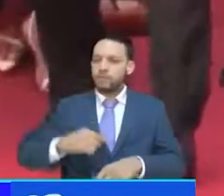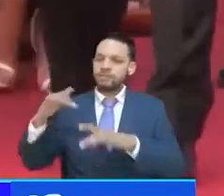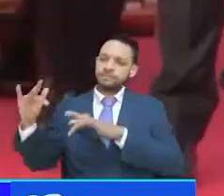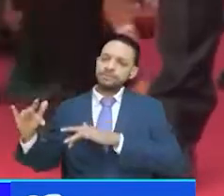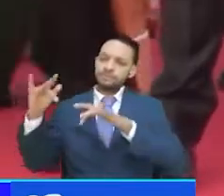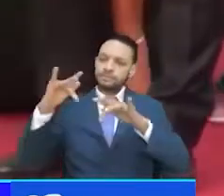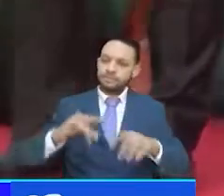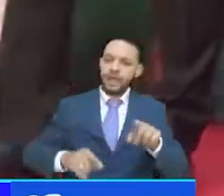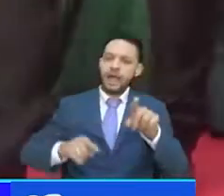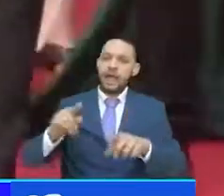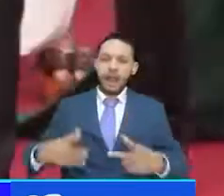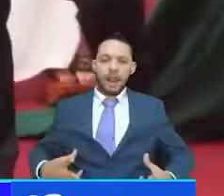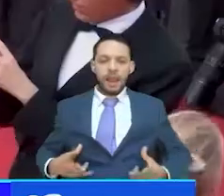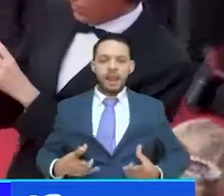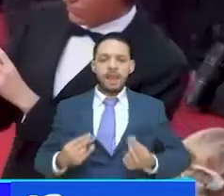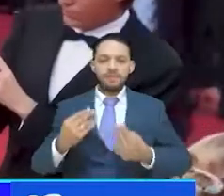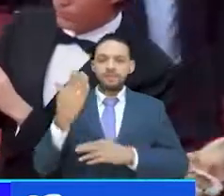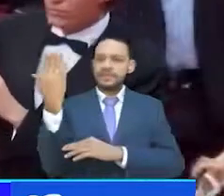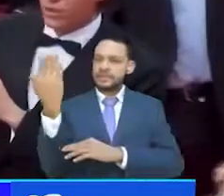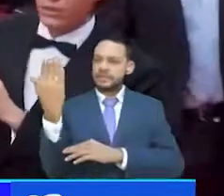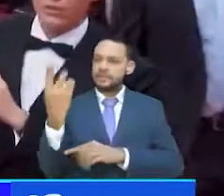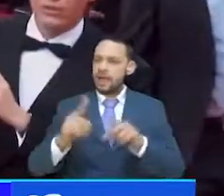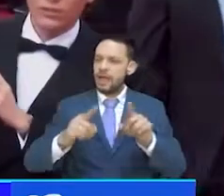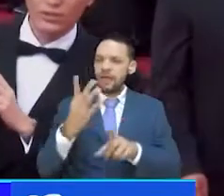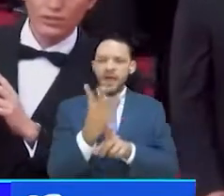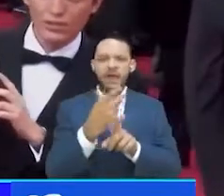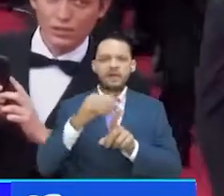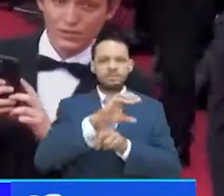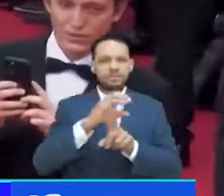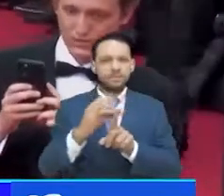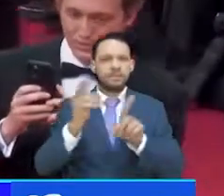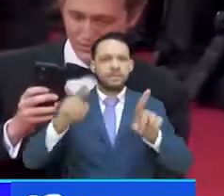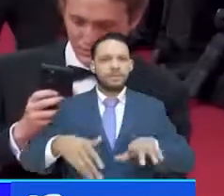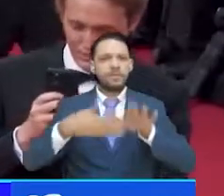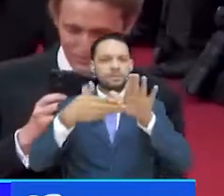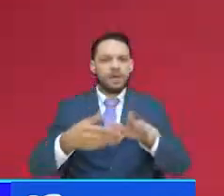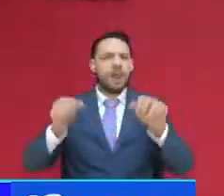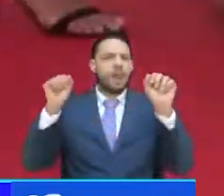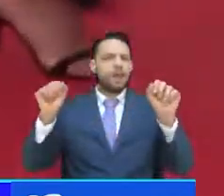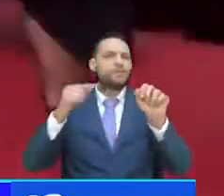de quienes protestan, entre ellos artistas y cineastas.